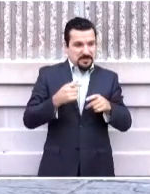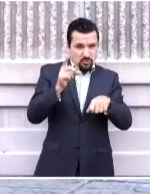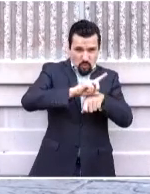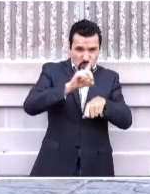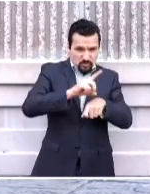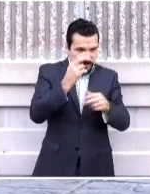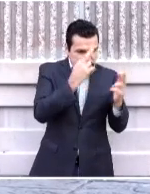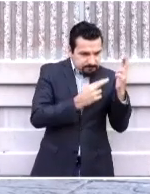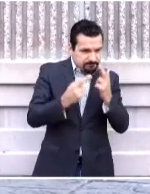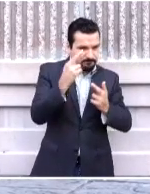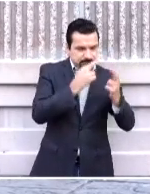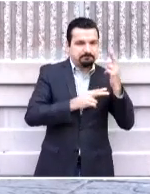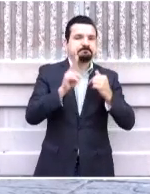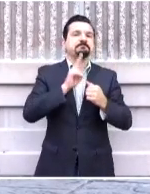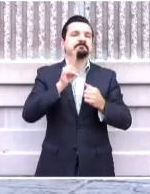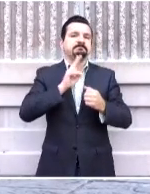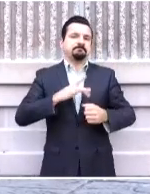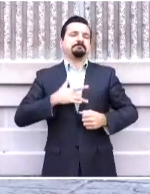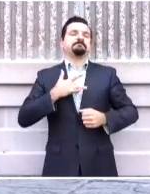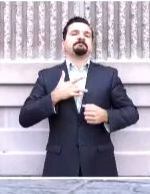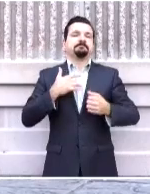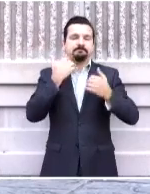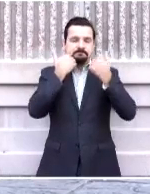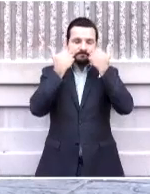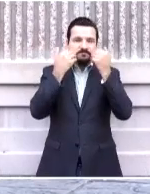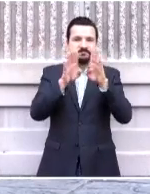Las acciones preventivas que hemos realizado